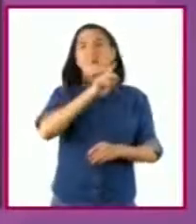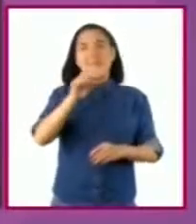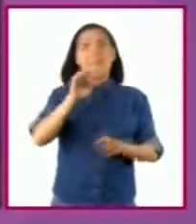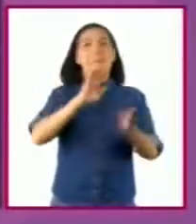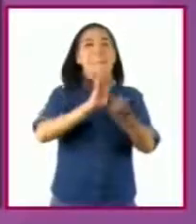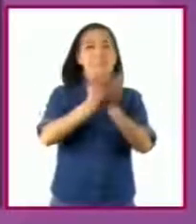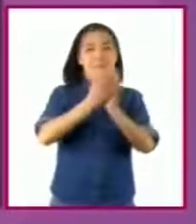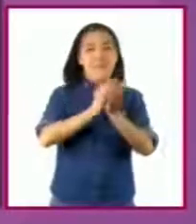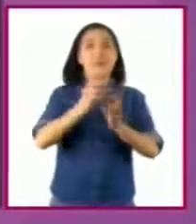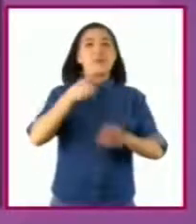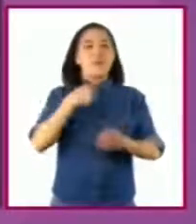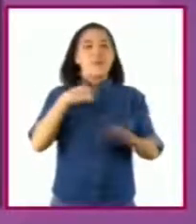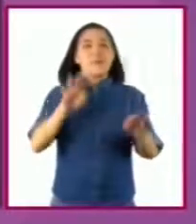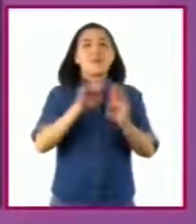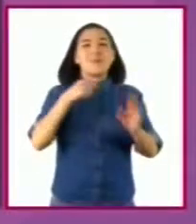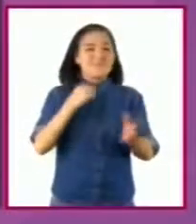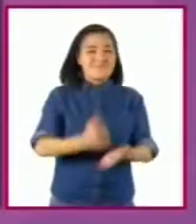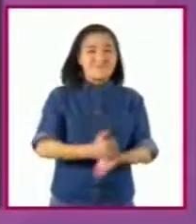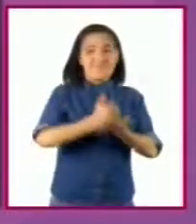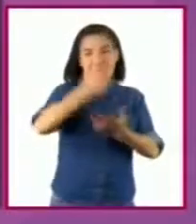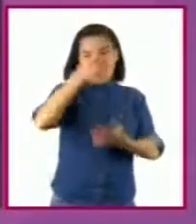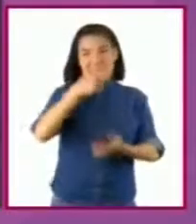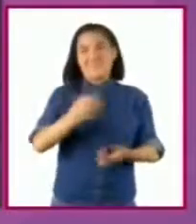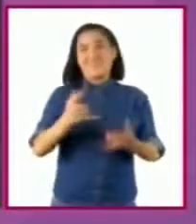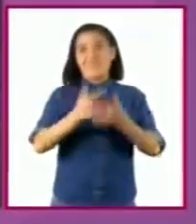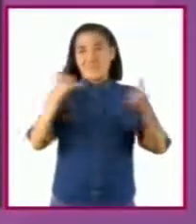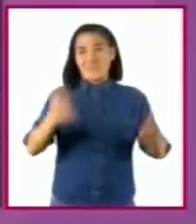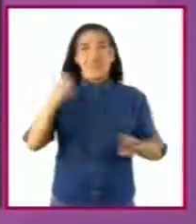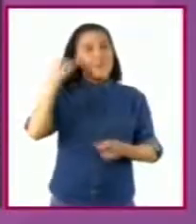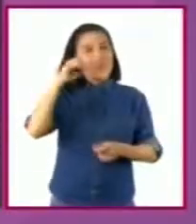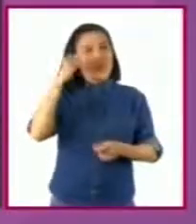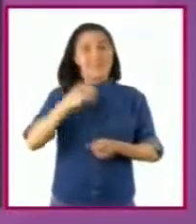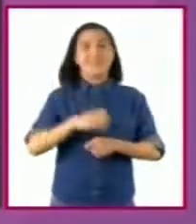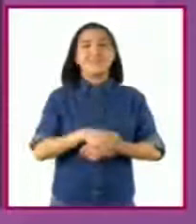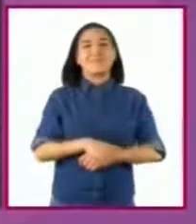arena para la historia de Oaxaca.